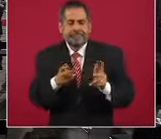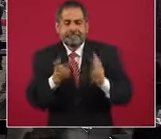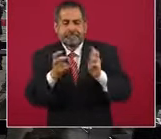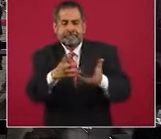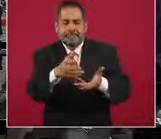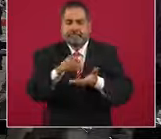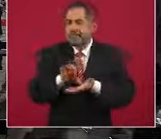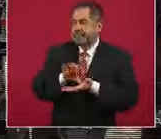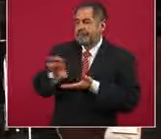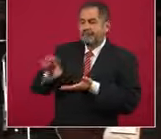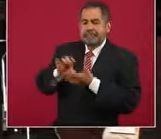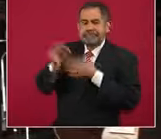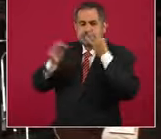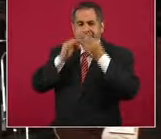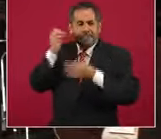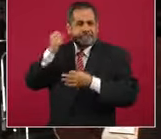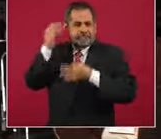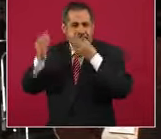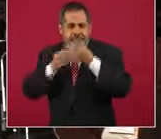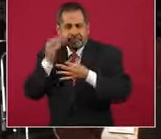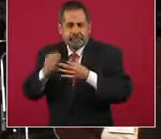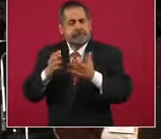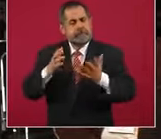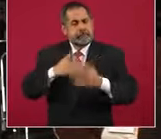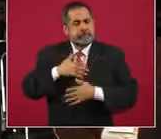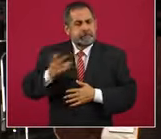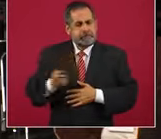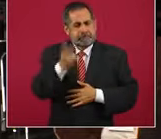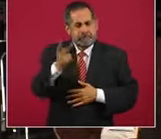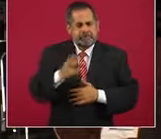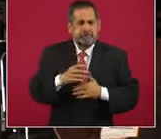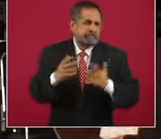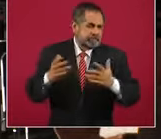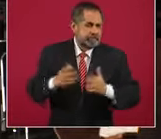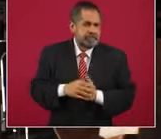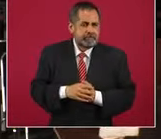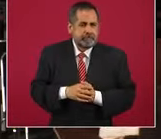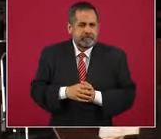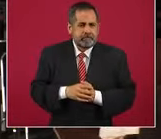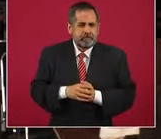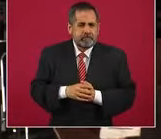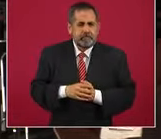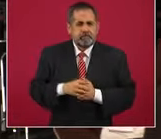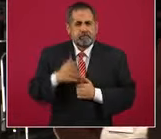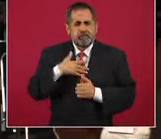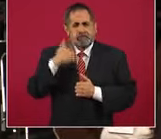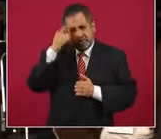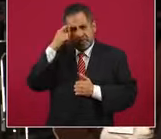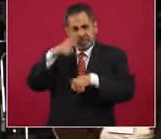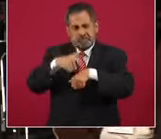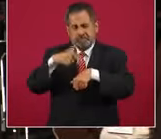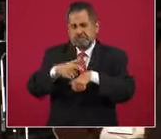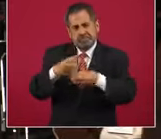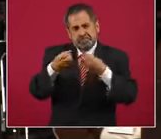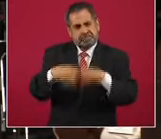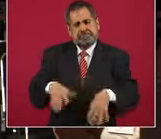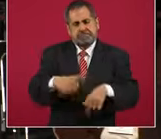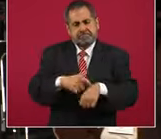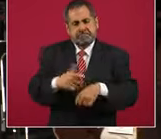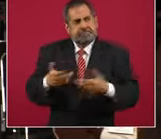financiar proyectos y campañas. Mi pregunta va en este sentido. Siento que se perdió tiempo, presidente,